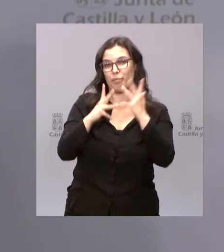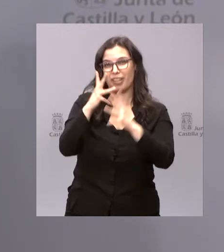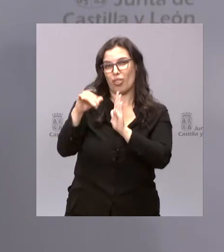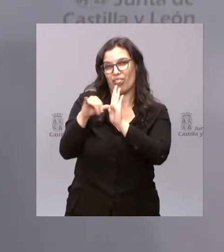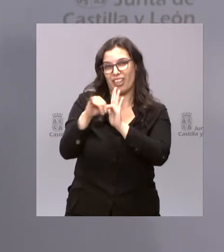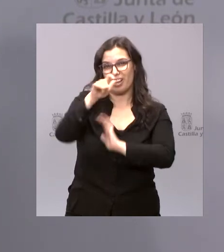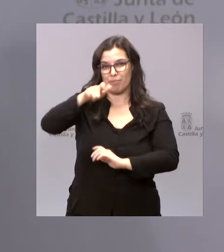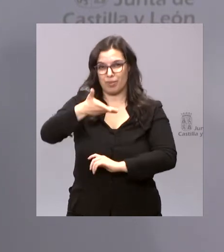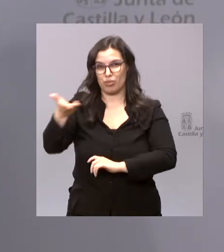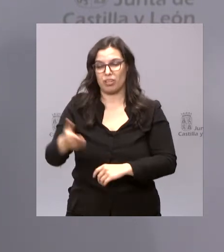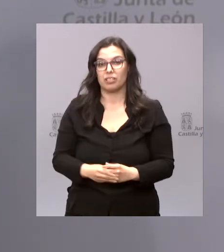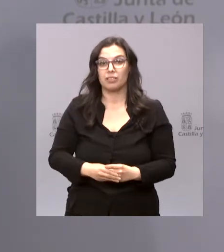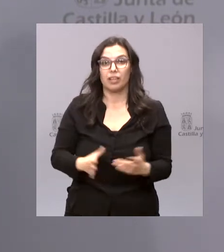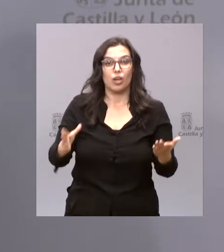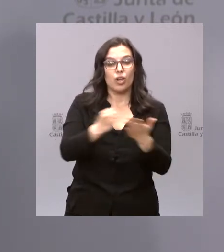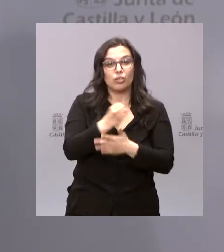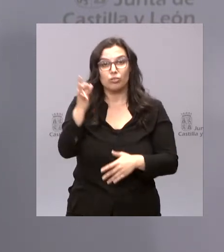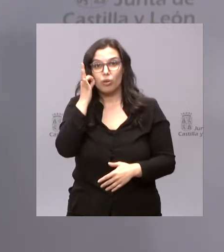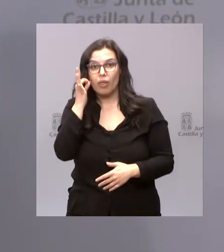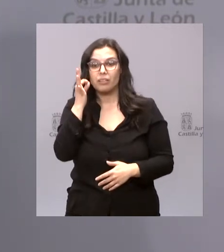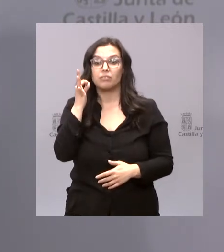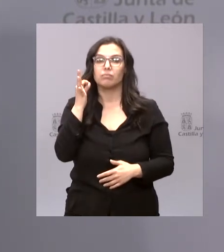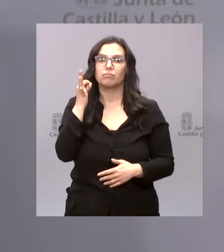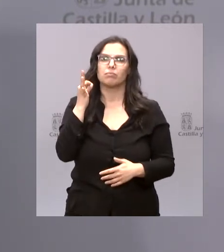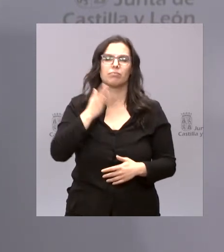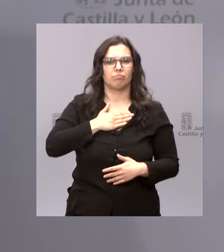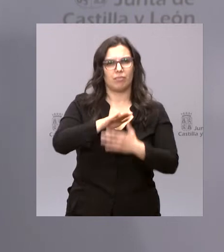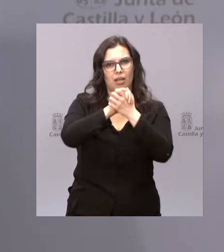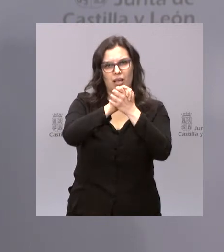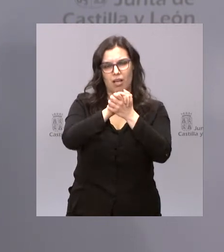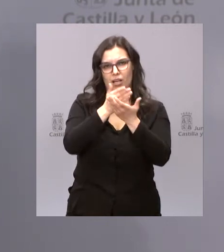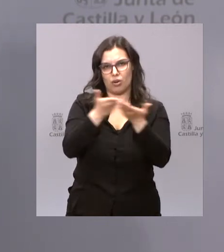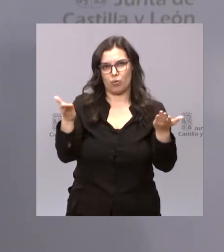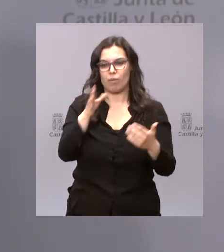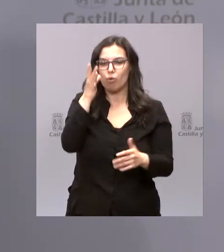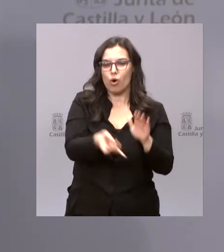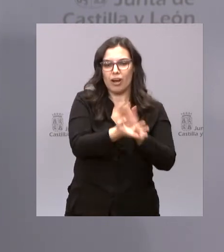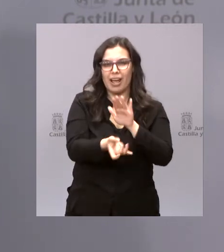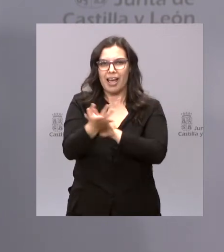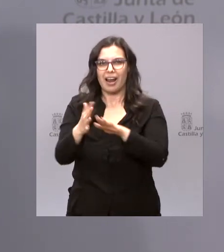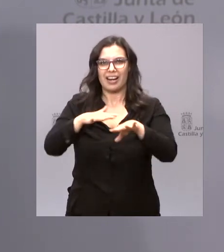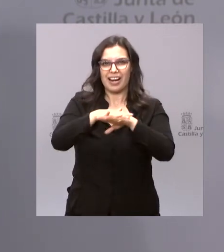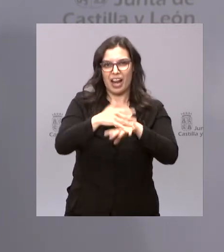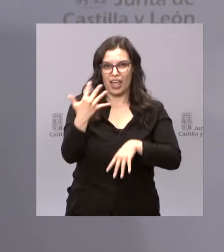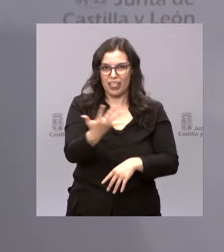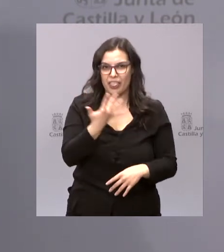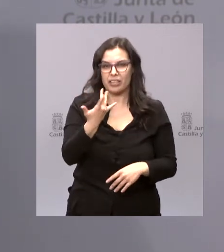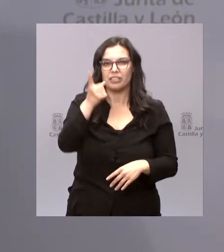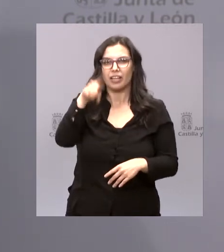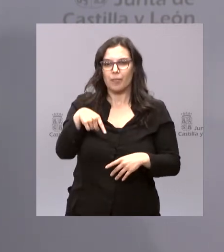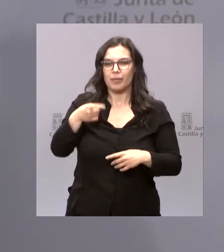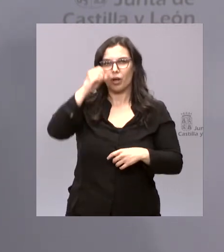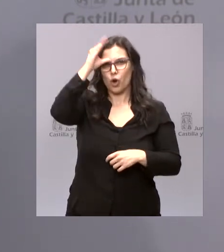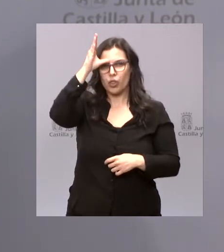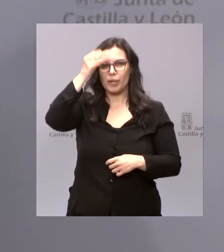A todas, a todos, mi enhorabuena. Por la constitución de esas redes, por el intercambio de